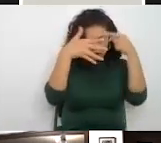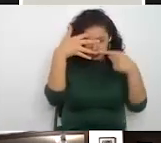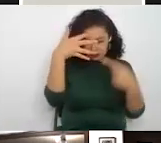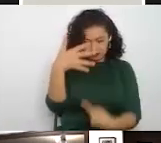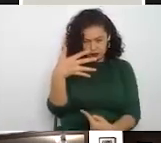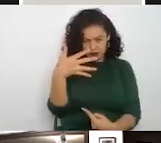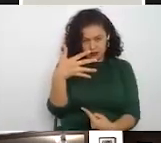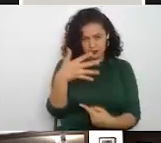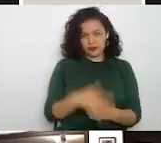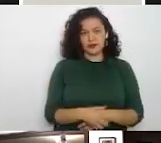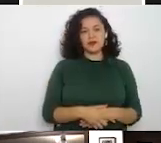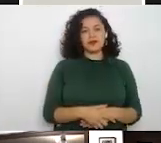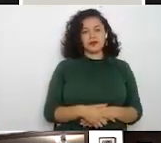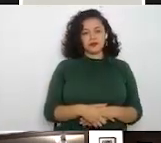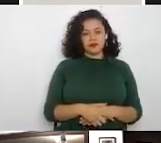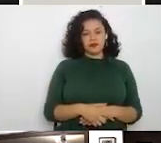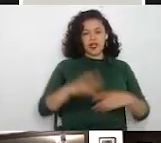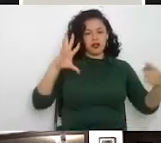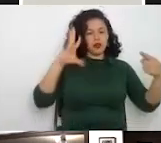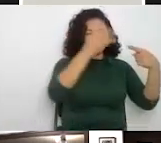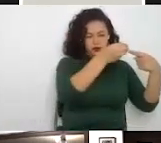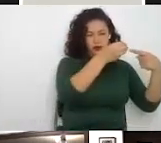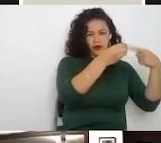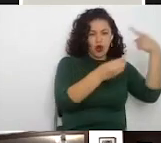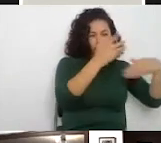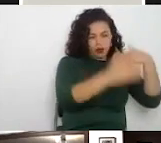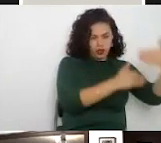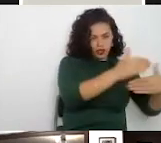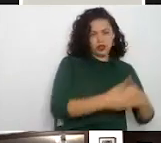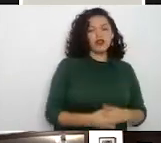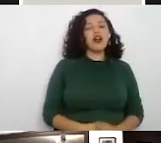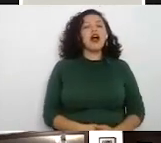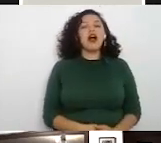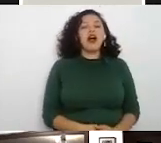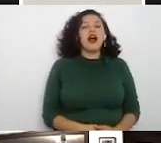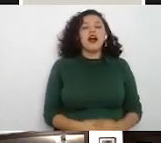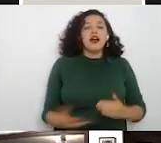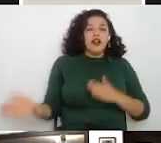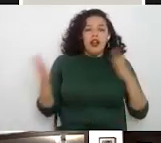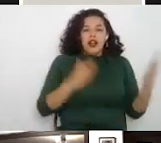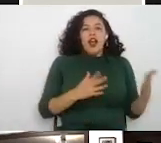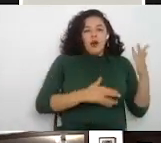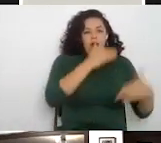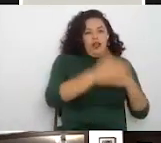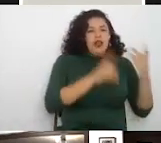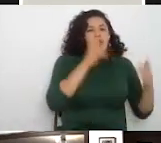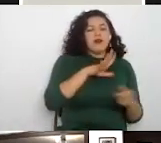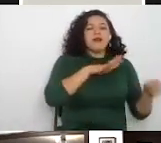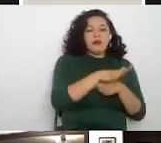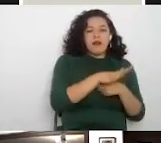favor, luego vimos cómo está conformado un proceso, vimos que